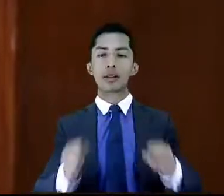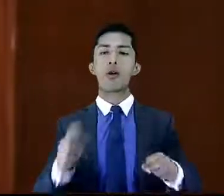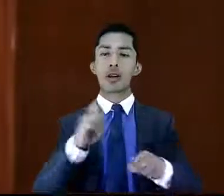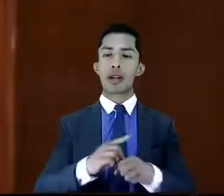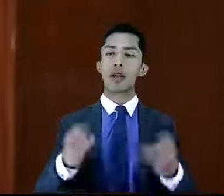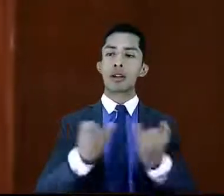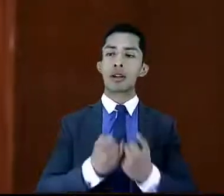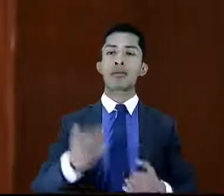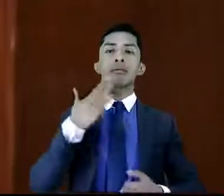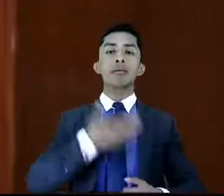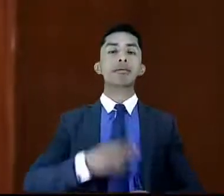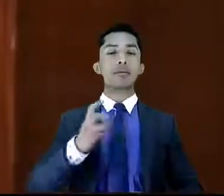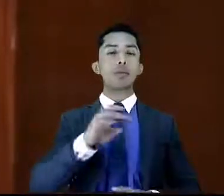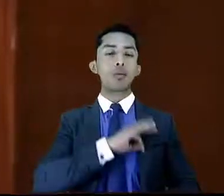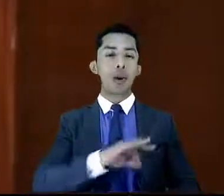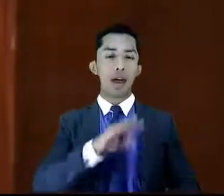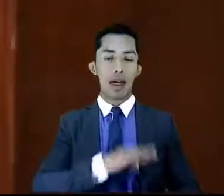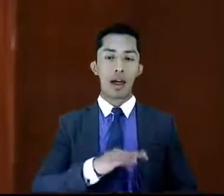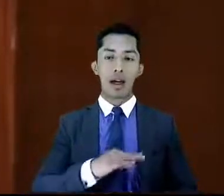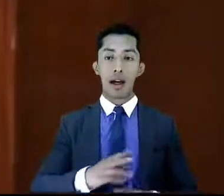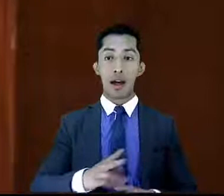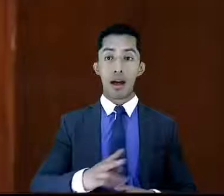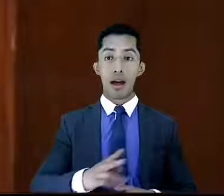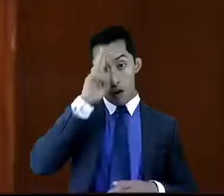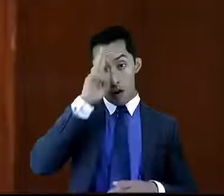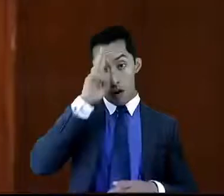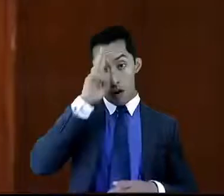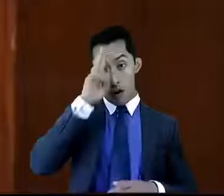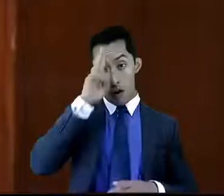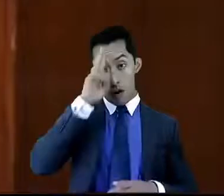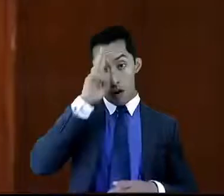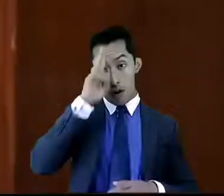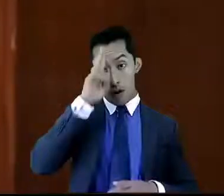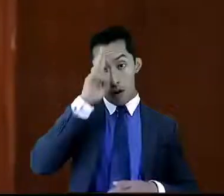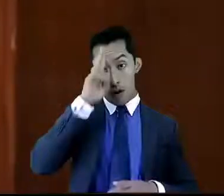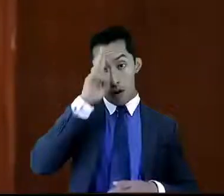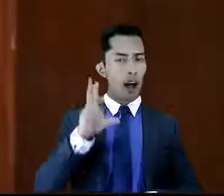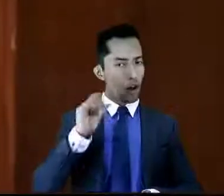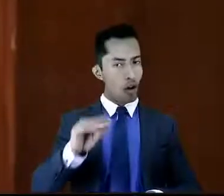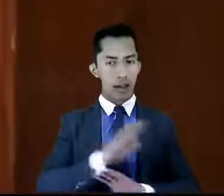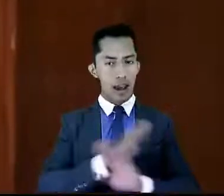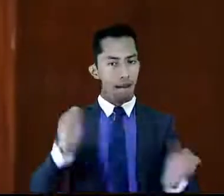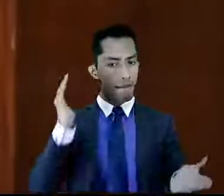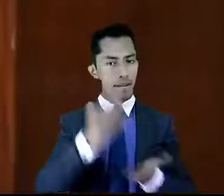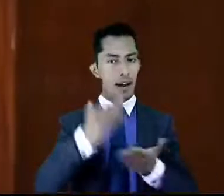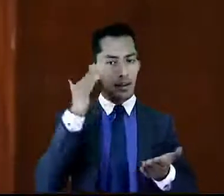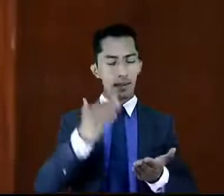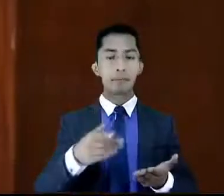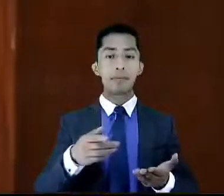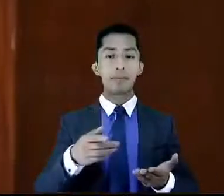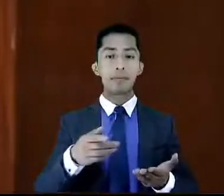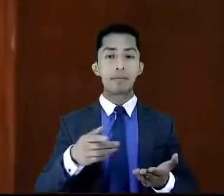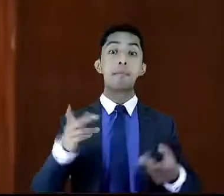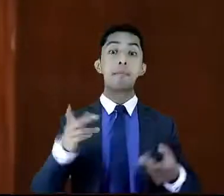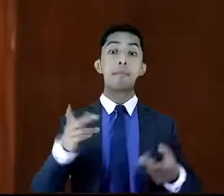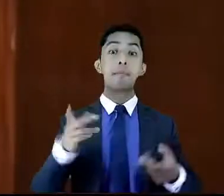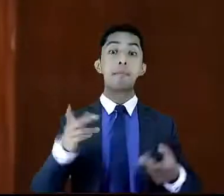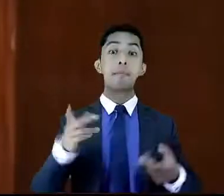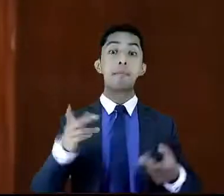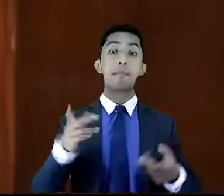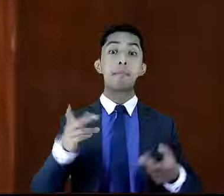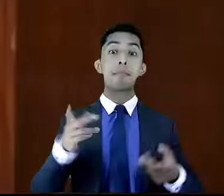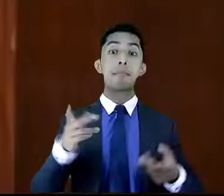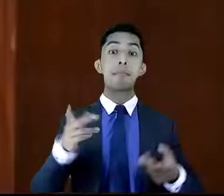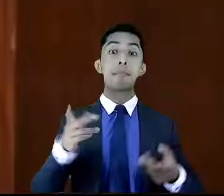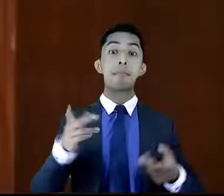más violencia e impunidad. Toda privación de la vida de una mujer, incluidas aquellas